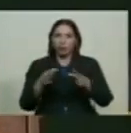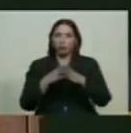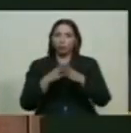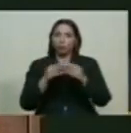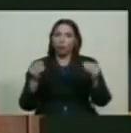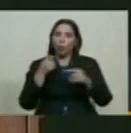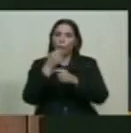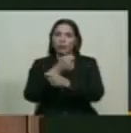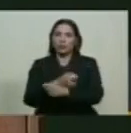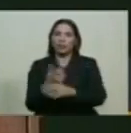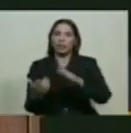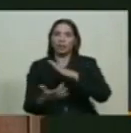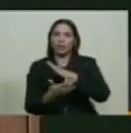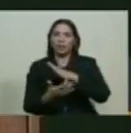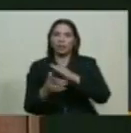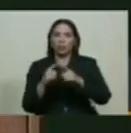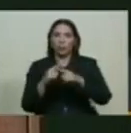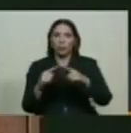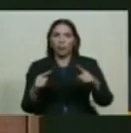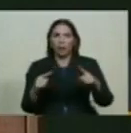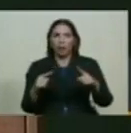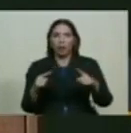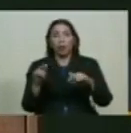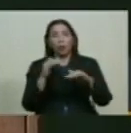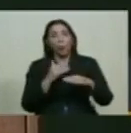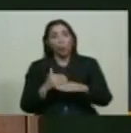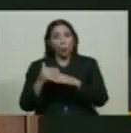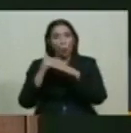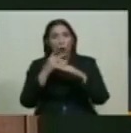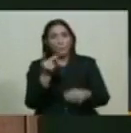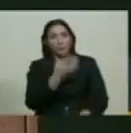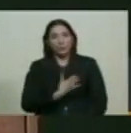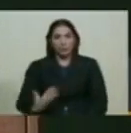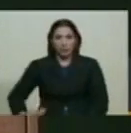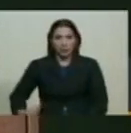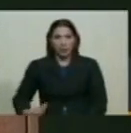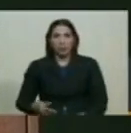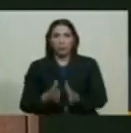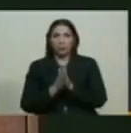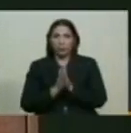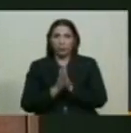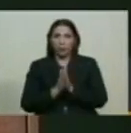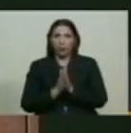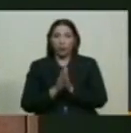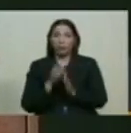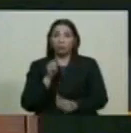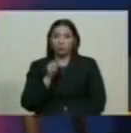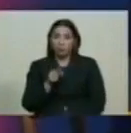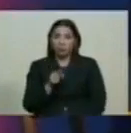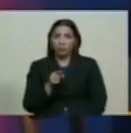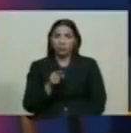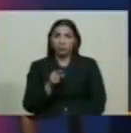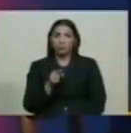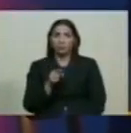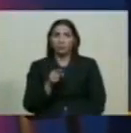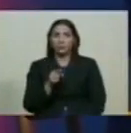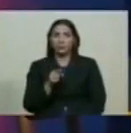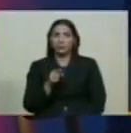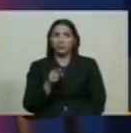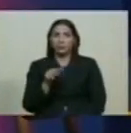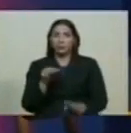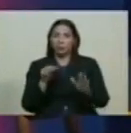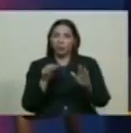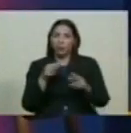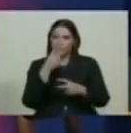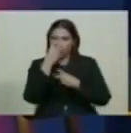medios. Igualmente, vicepresidenta, ya esta consideración, como usted lo señalaba durante el recorrido